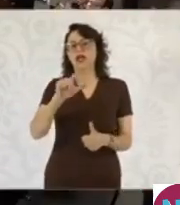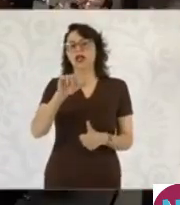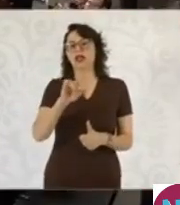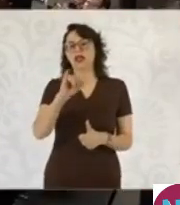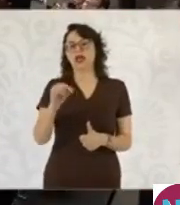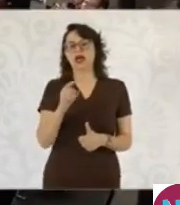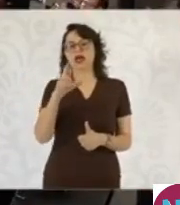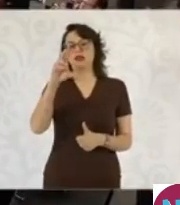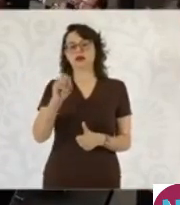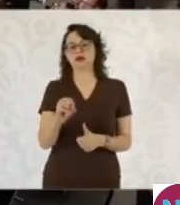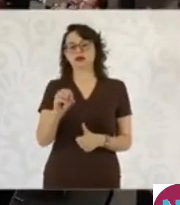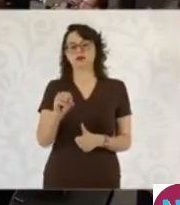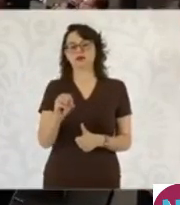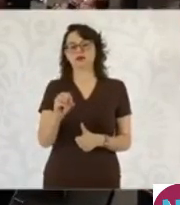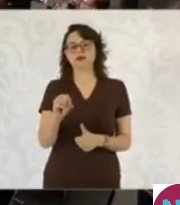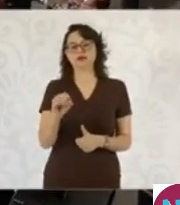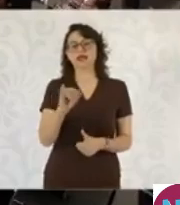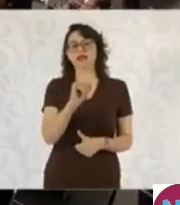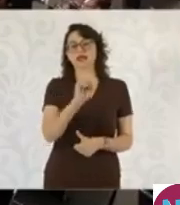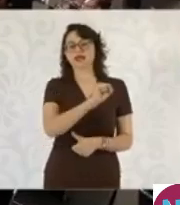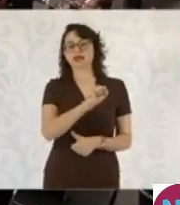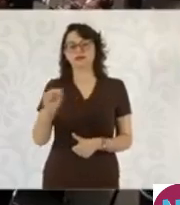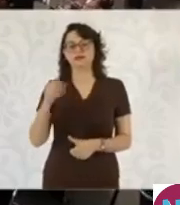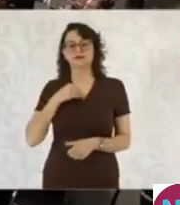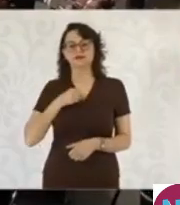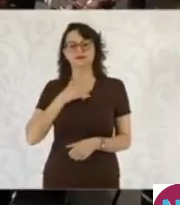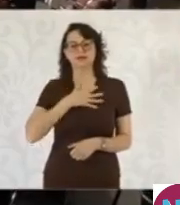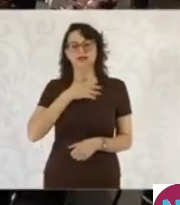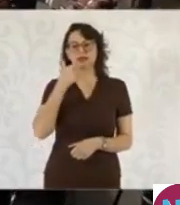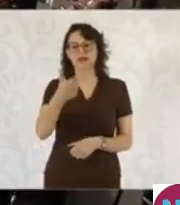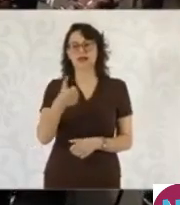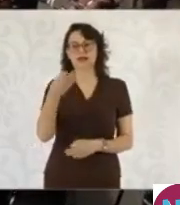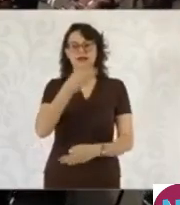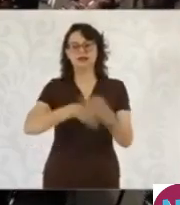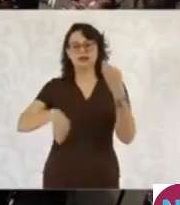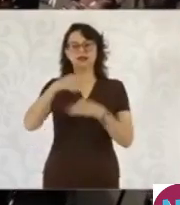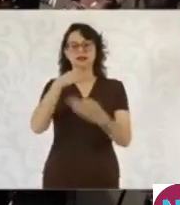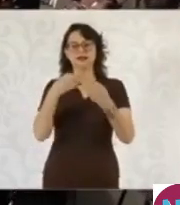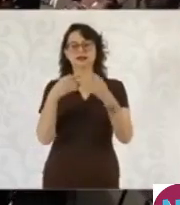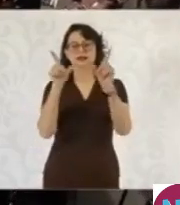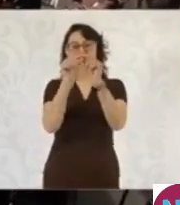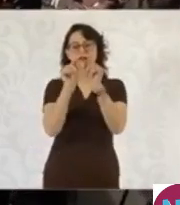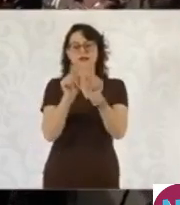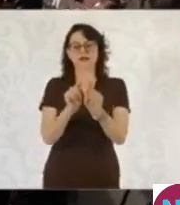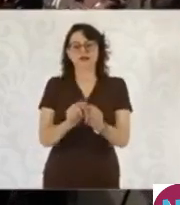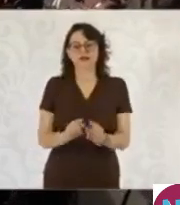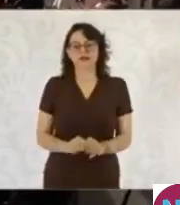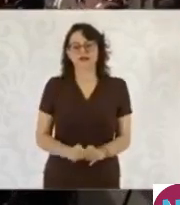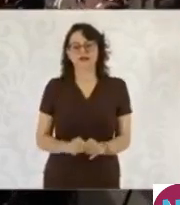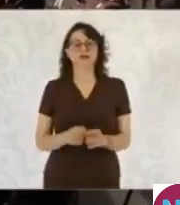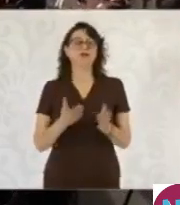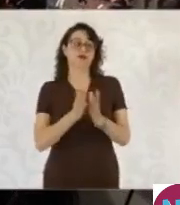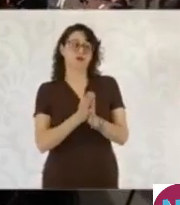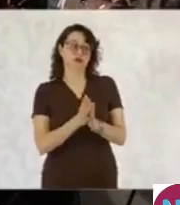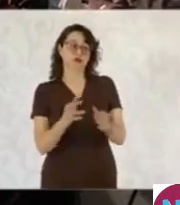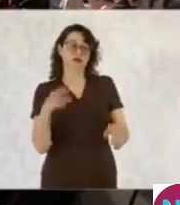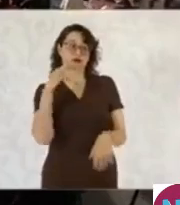Bienestar. Todos van a dirigir un breve mensaje, entonces les pido brevedad para